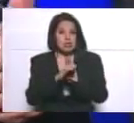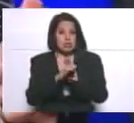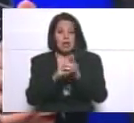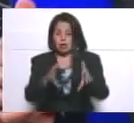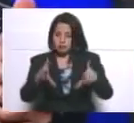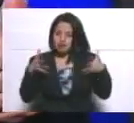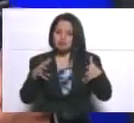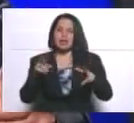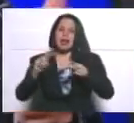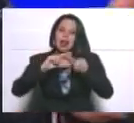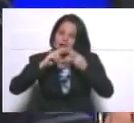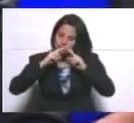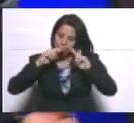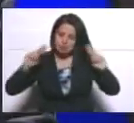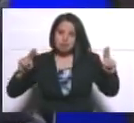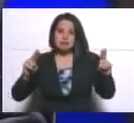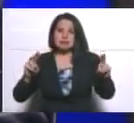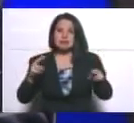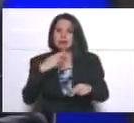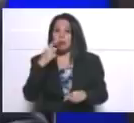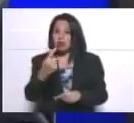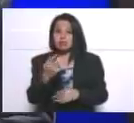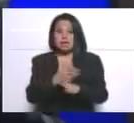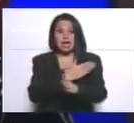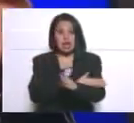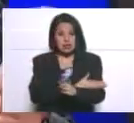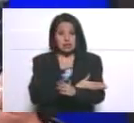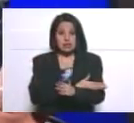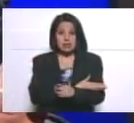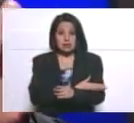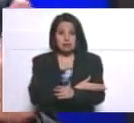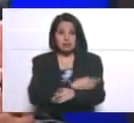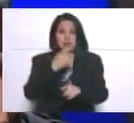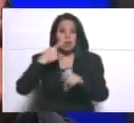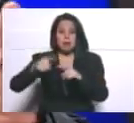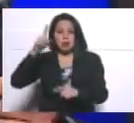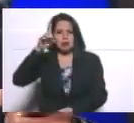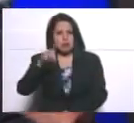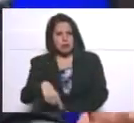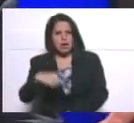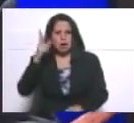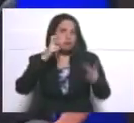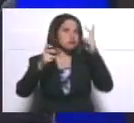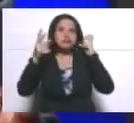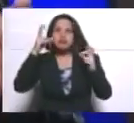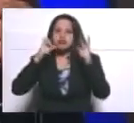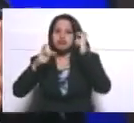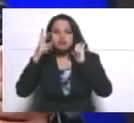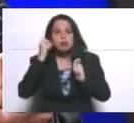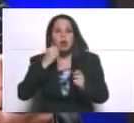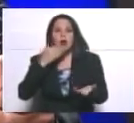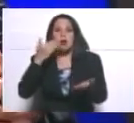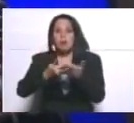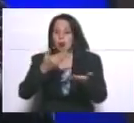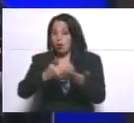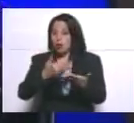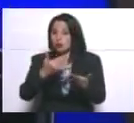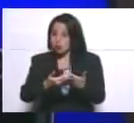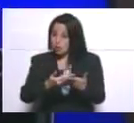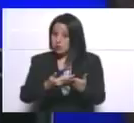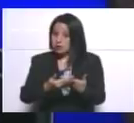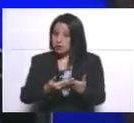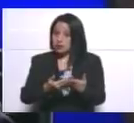paz, inmediatamente, como lo decíamos en el segmento anterior. Pero también, oyendo propuestas del propio pueblo, convocamos